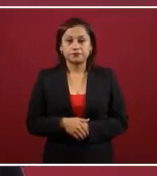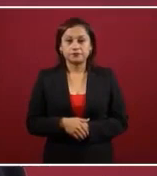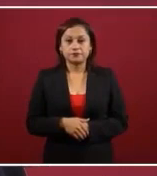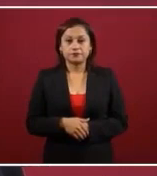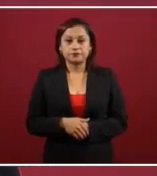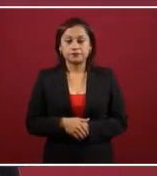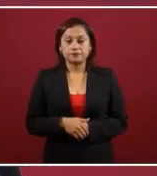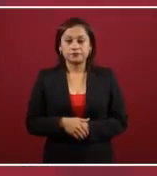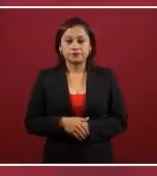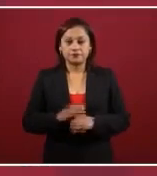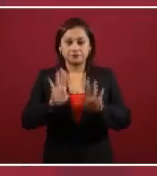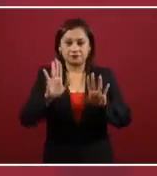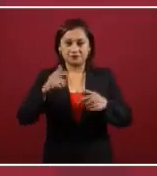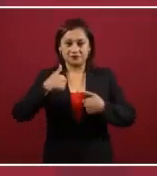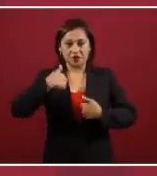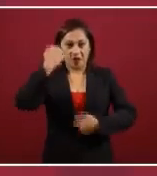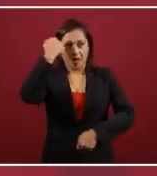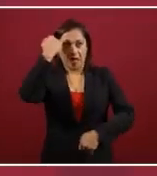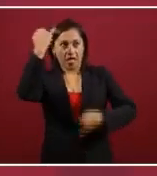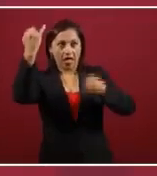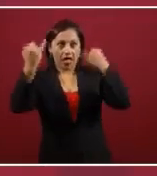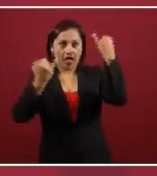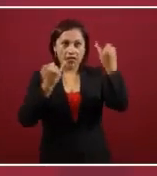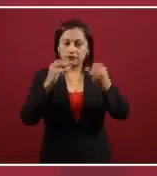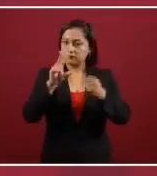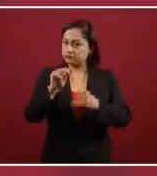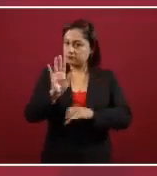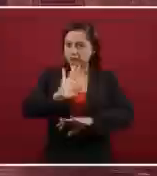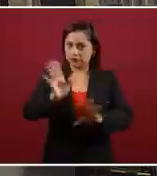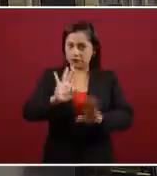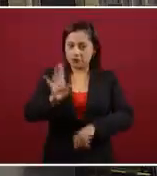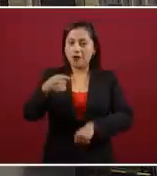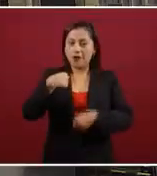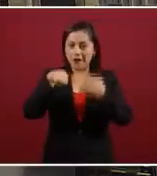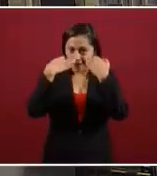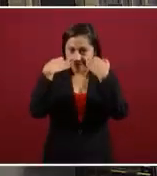no lo estoy inventando, no estoy hablando al tanteo, es real.